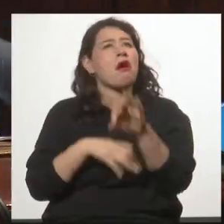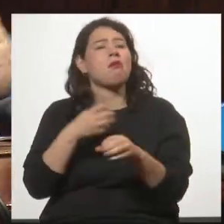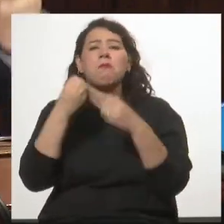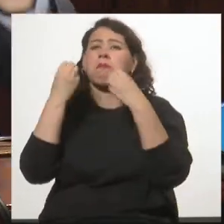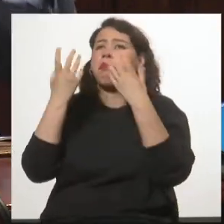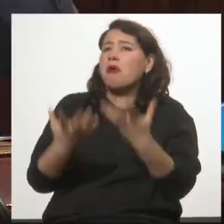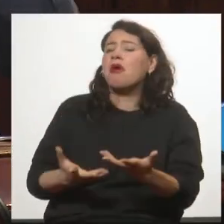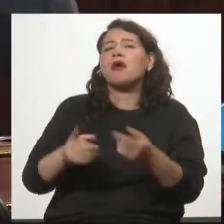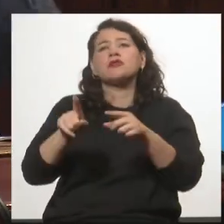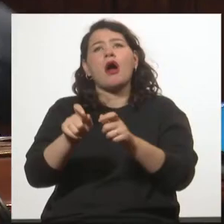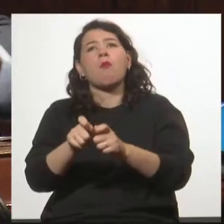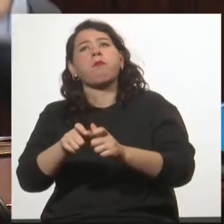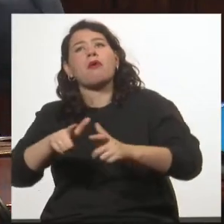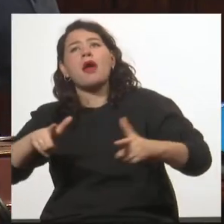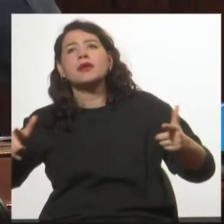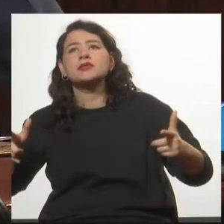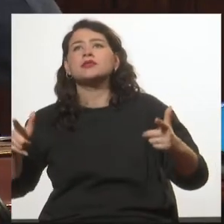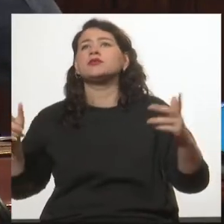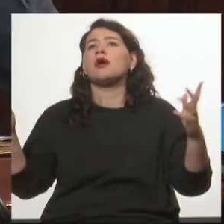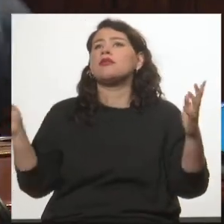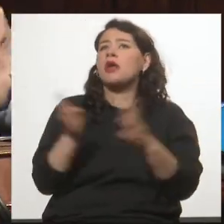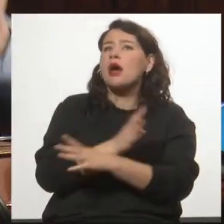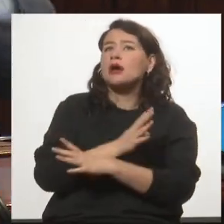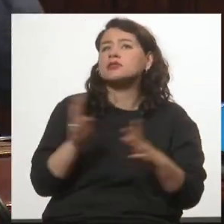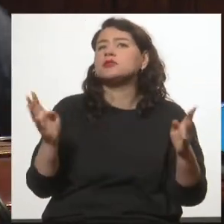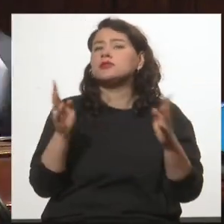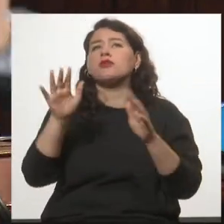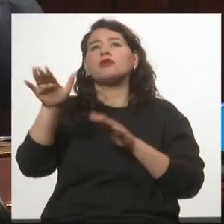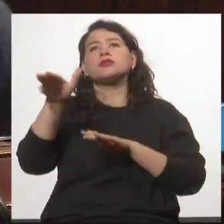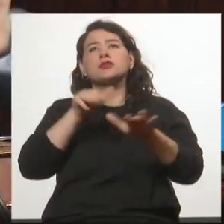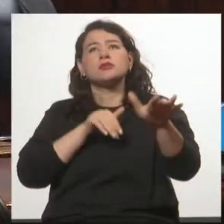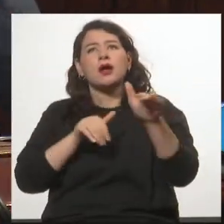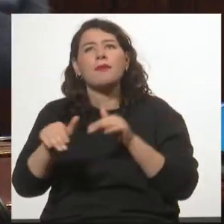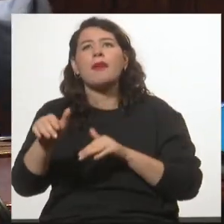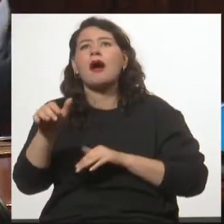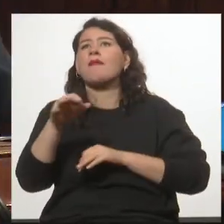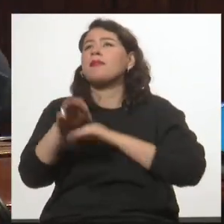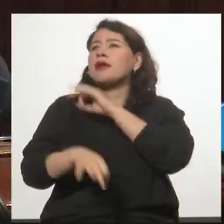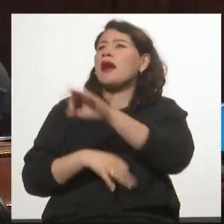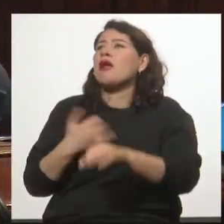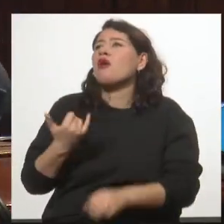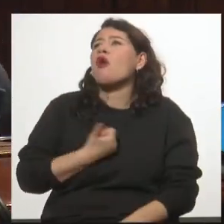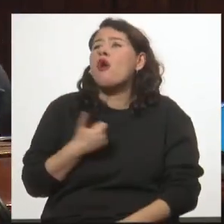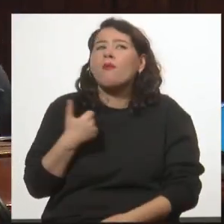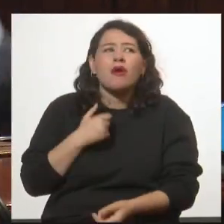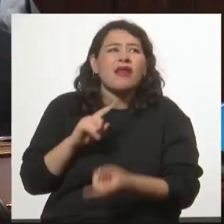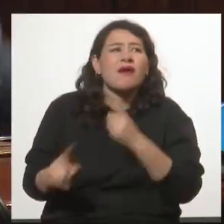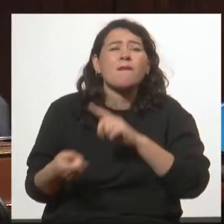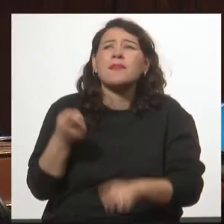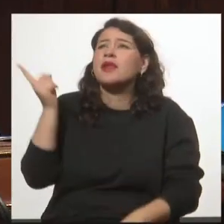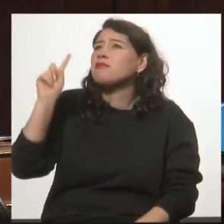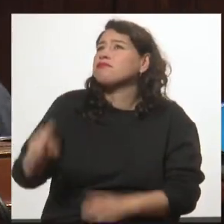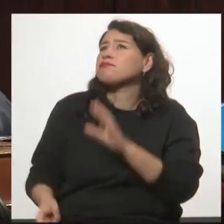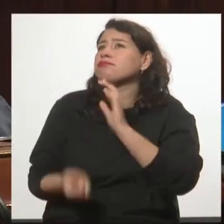aumenta el tránsito y las llamadas para explicar su vínculo con el tema mientras uno iba a ver un partido